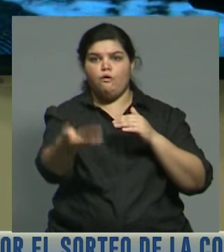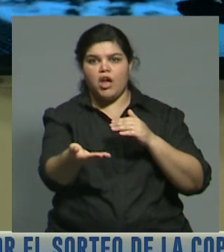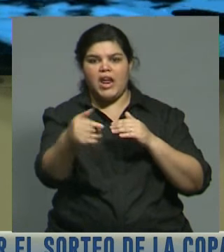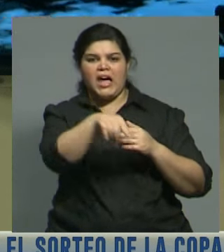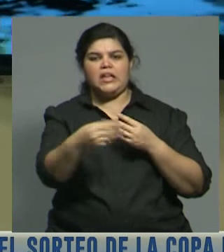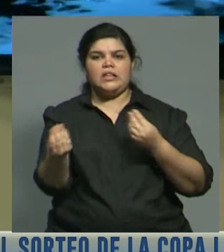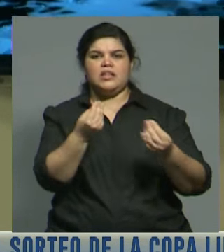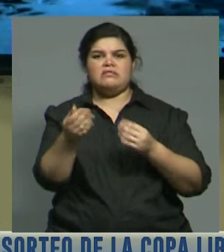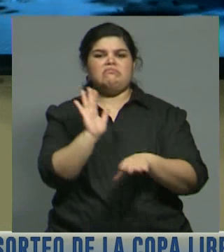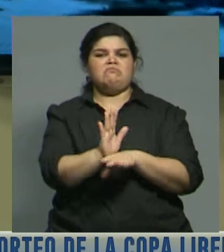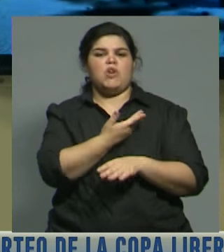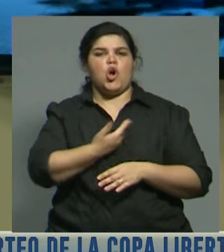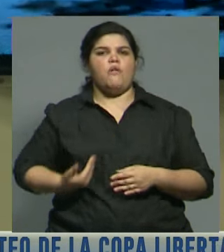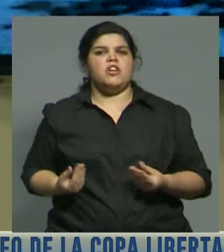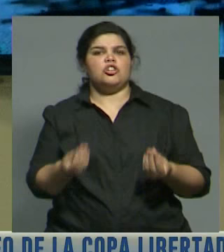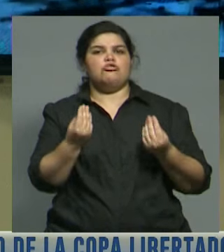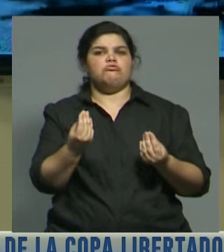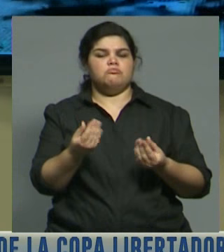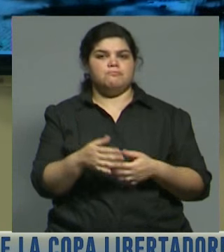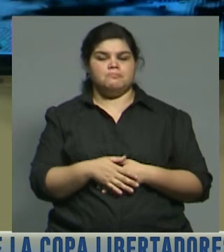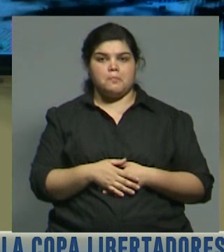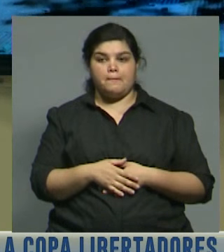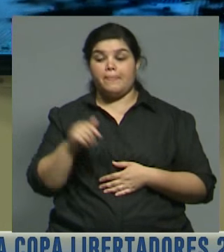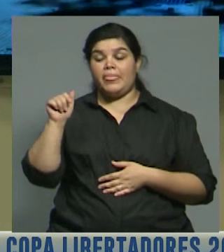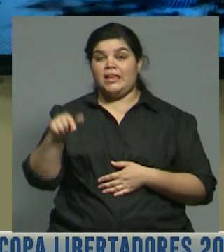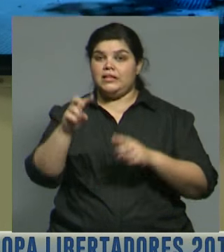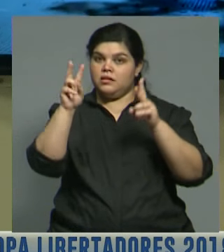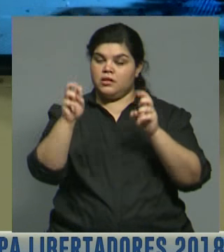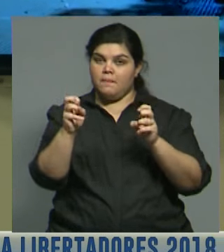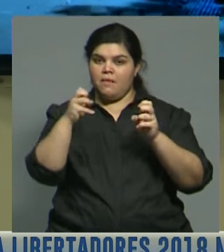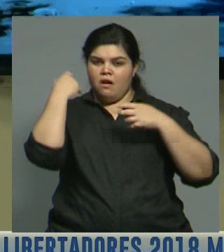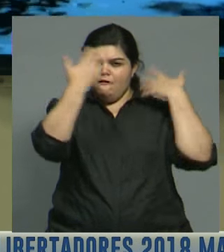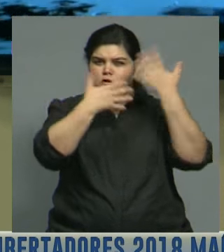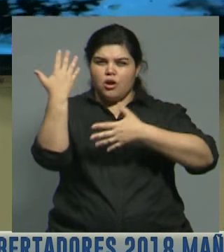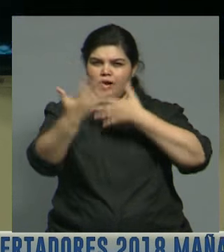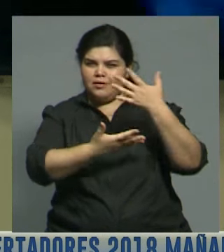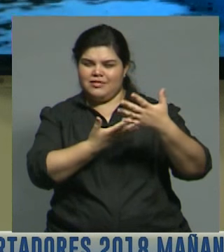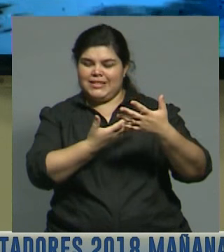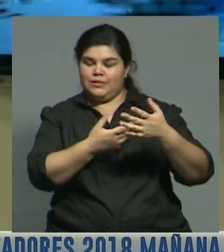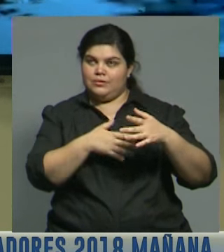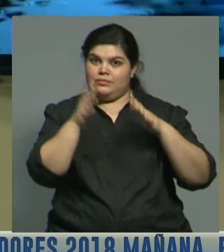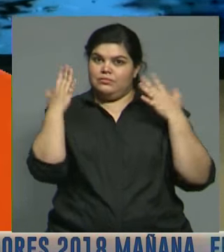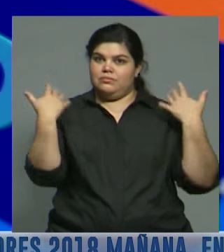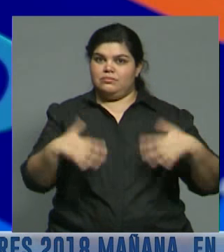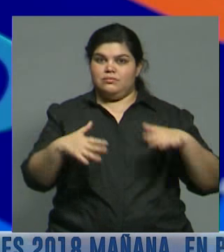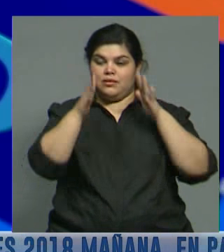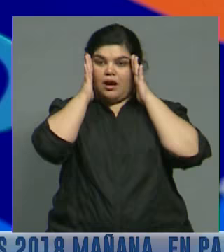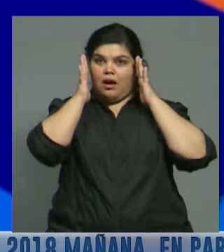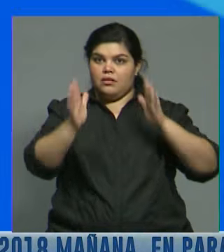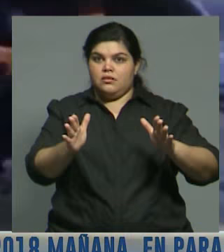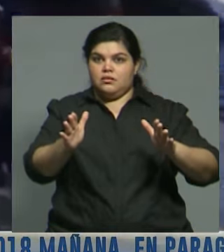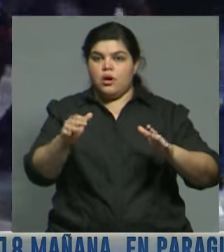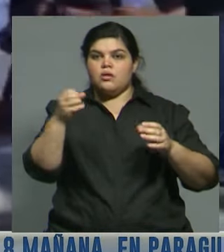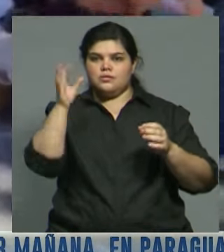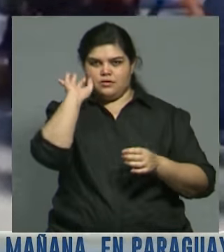sí. El tema de la violencia realmente como que llamó la atención. Se sabía que iba a ser una política bastante disputada, que iba a haber controversia, que iba a